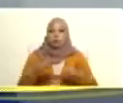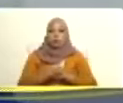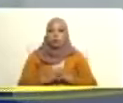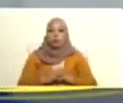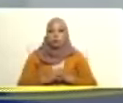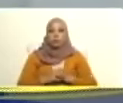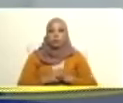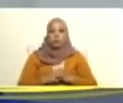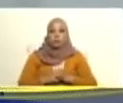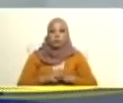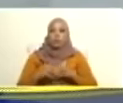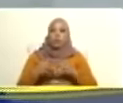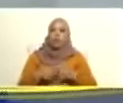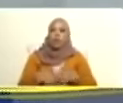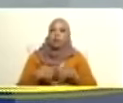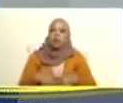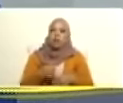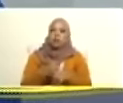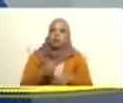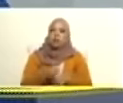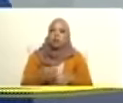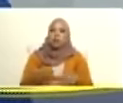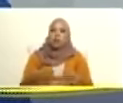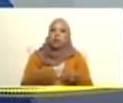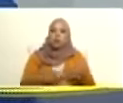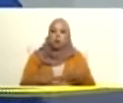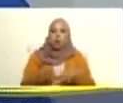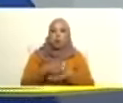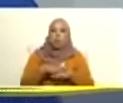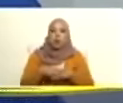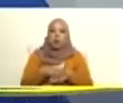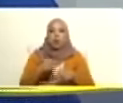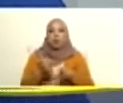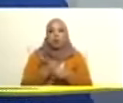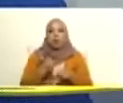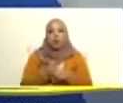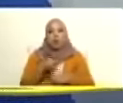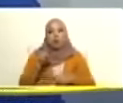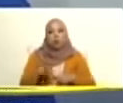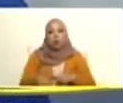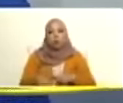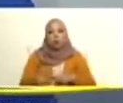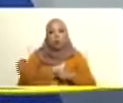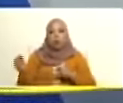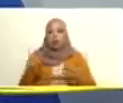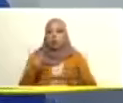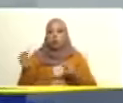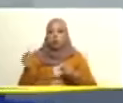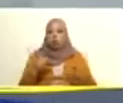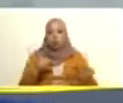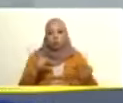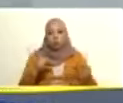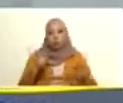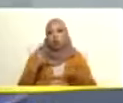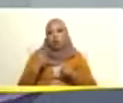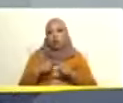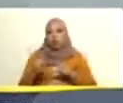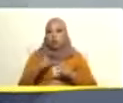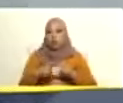ya los empresarios, con la reunión con el Ministerio de Finanzas también, se discutió